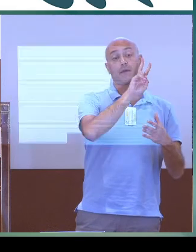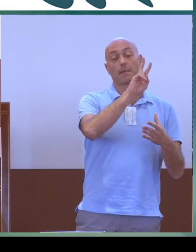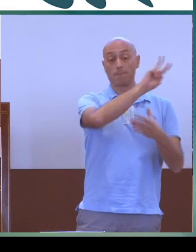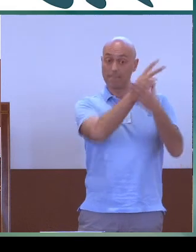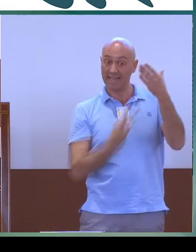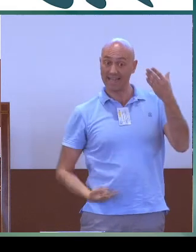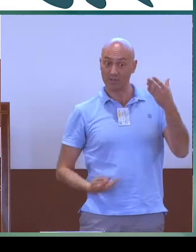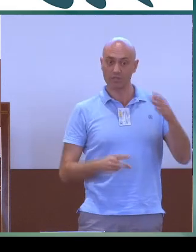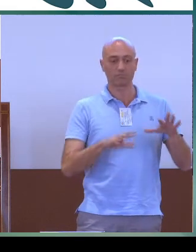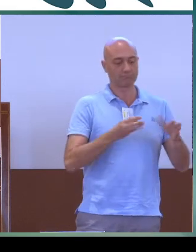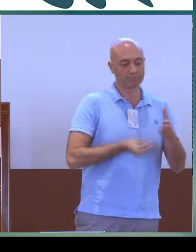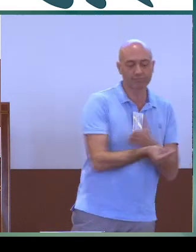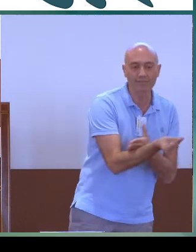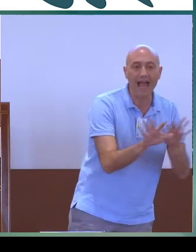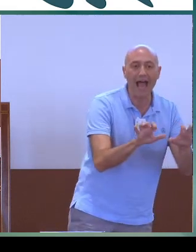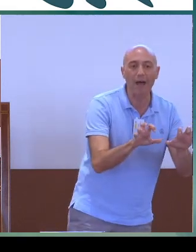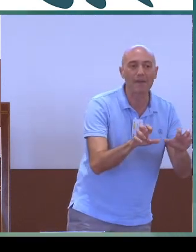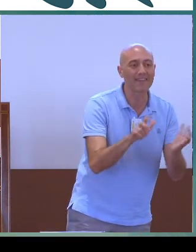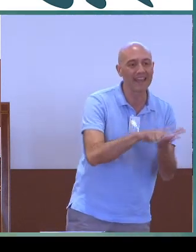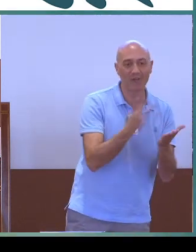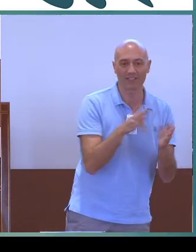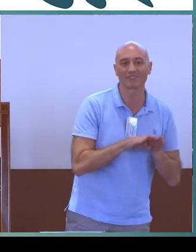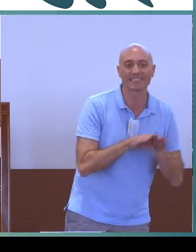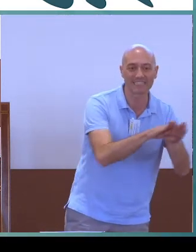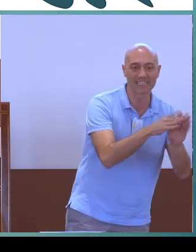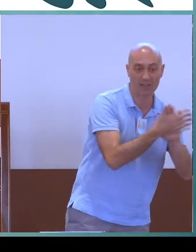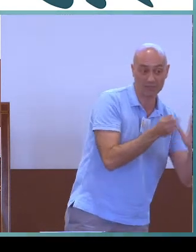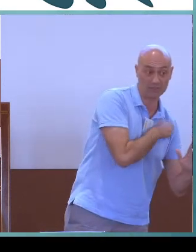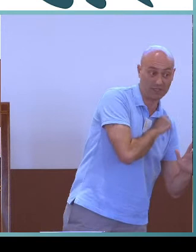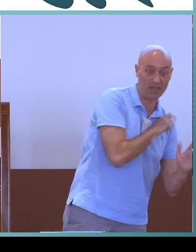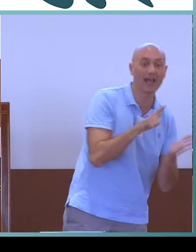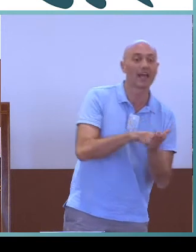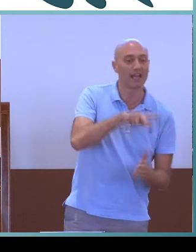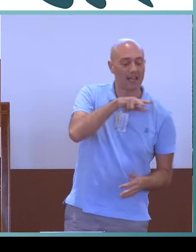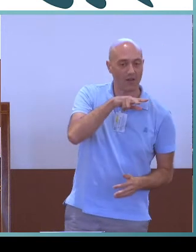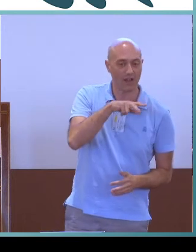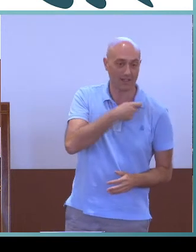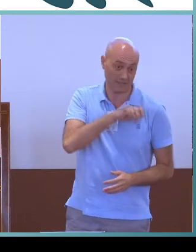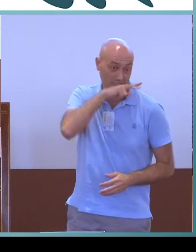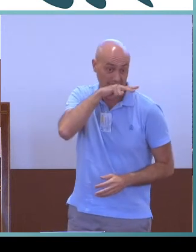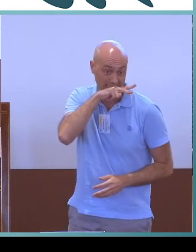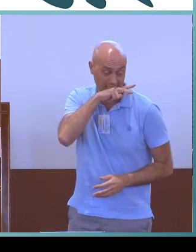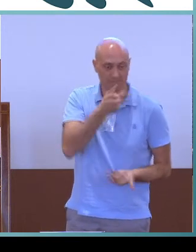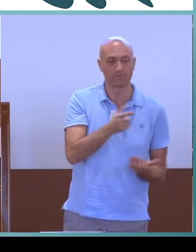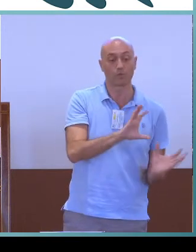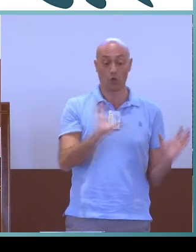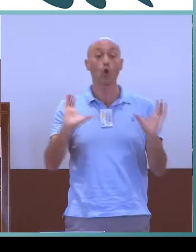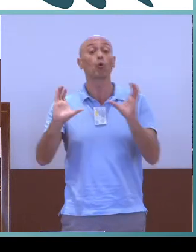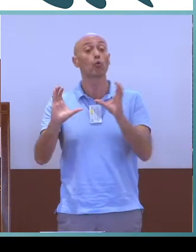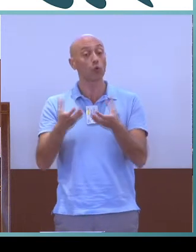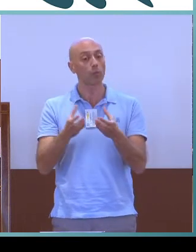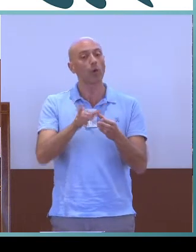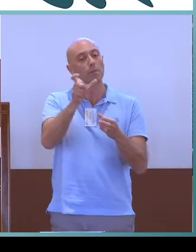cuando niños, junto con la lengua oral, los aprendices tardíos de la CIA y oyentes que no sabían nada de lengua de